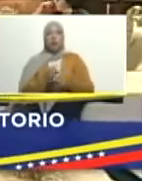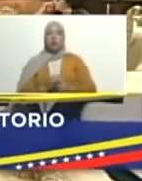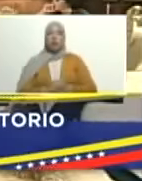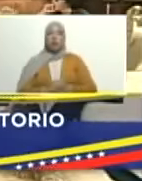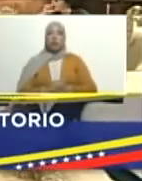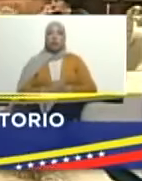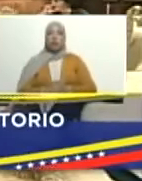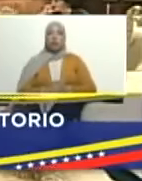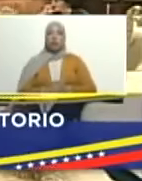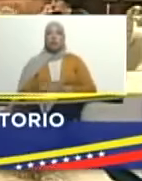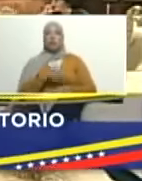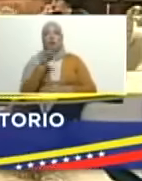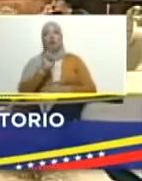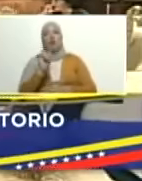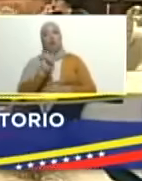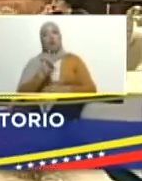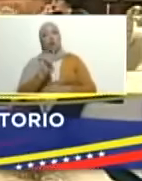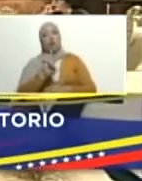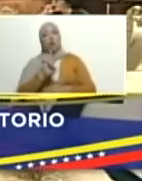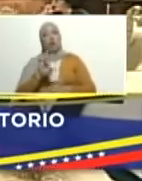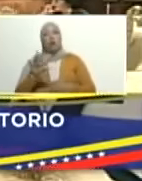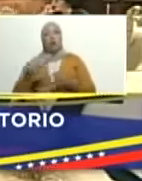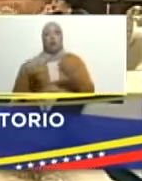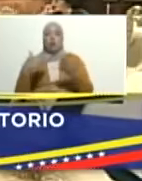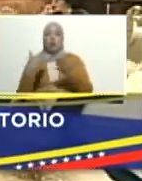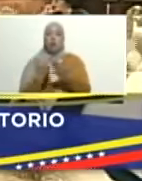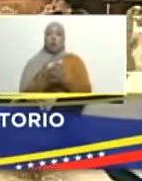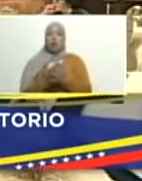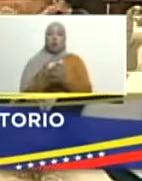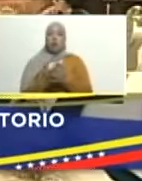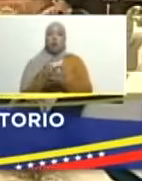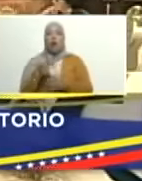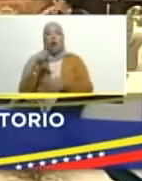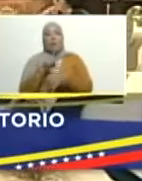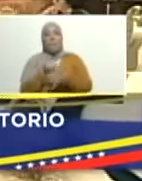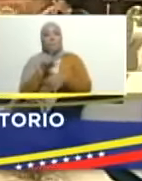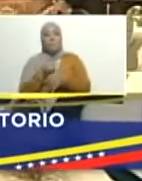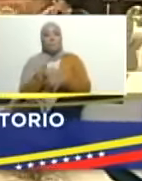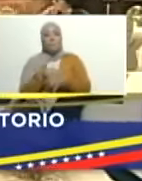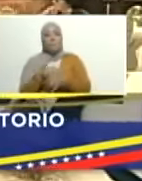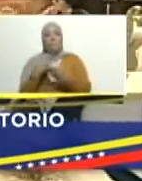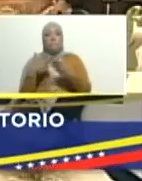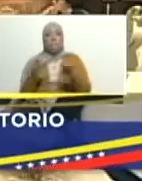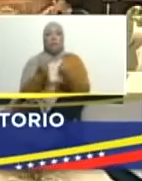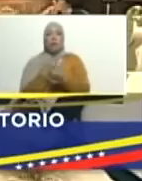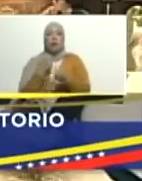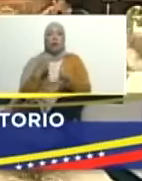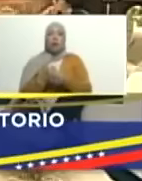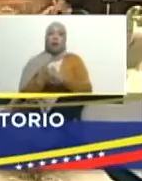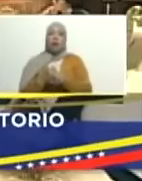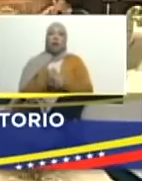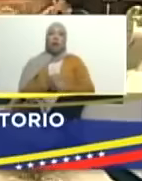son muy contundentes las mediciones de opinión pública.